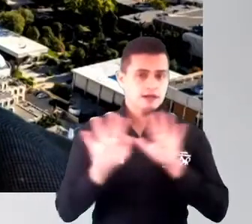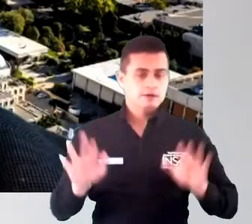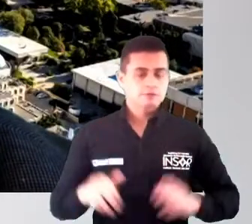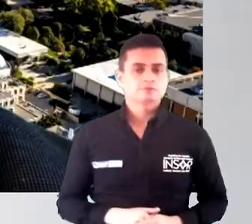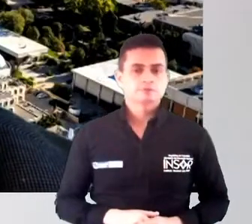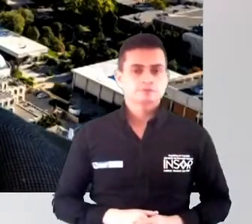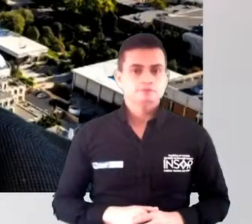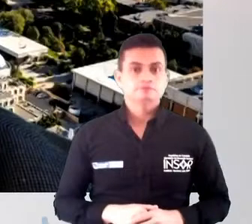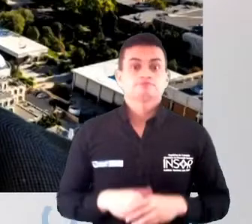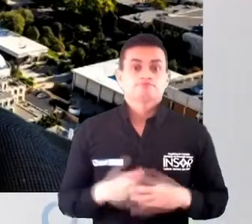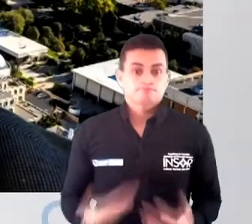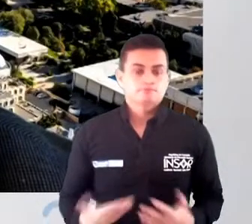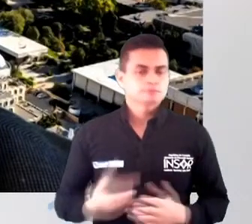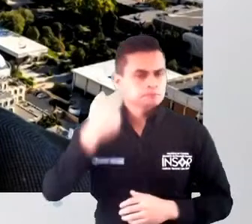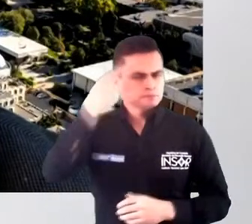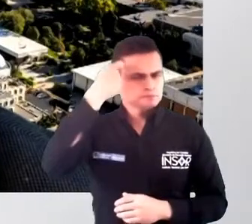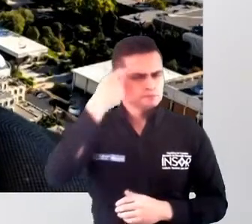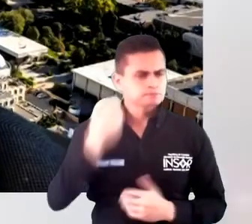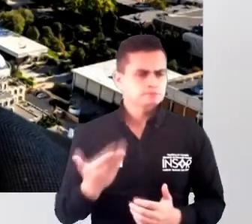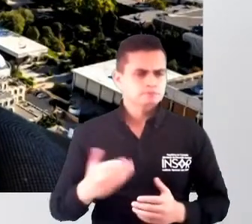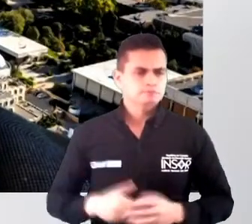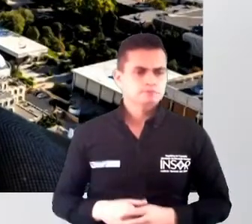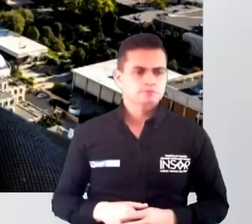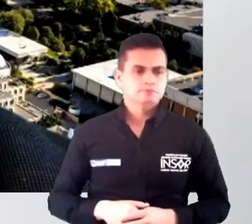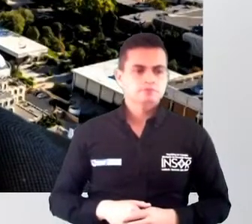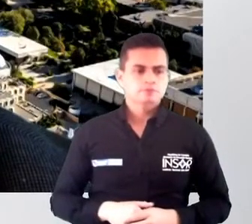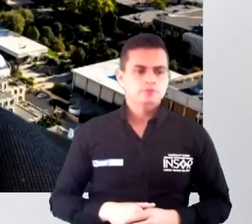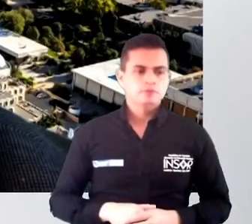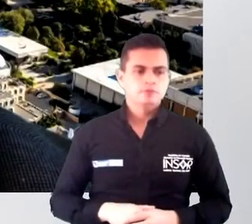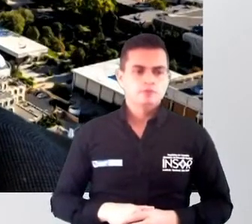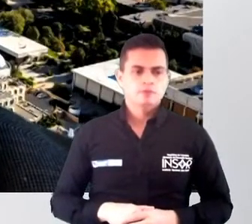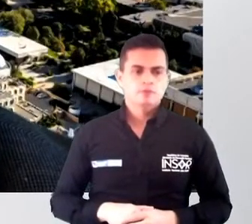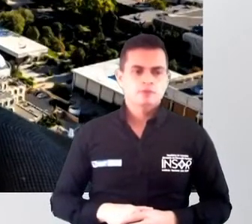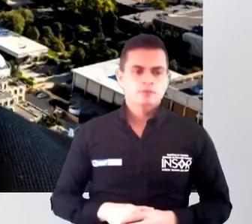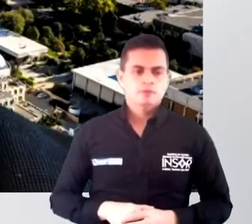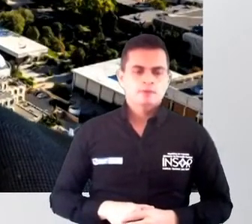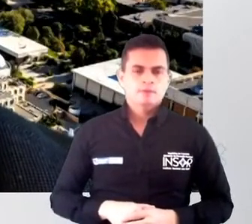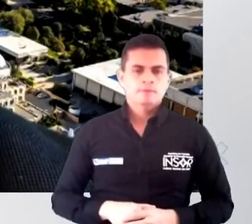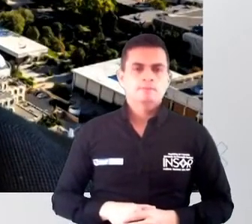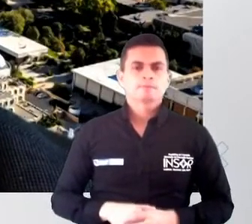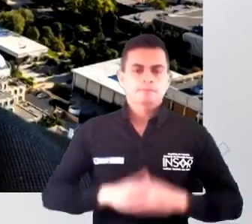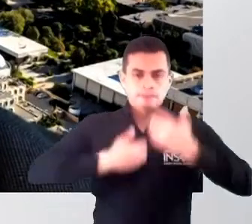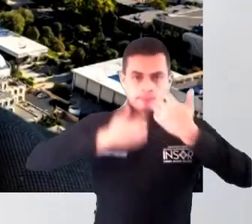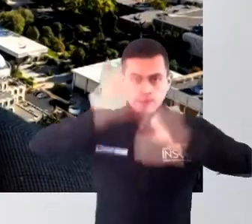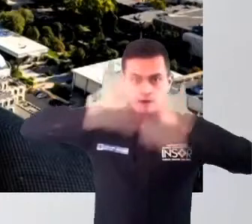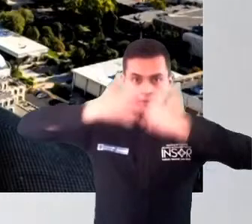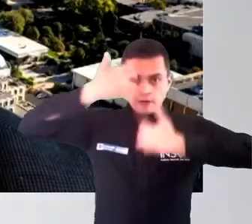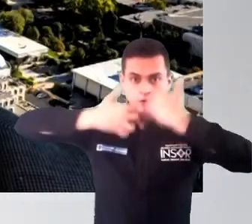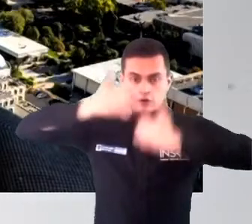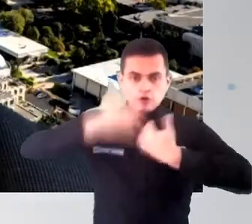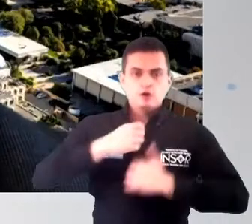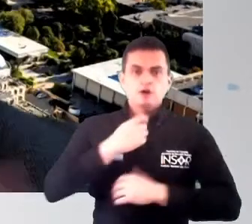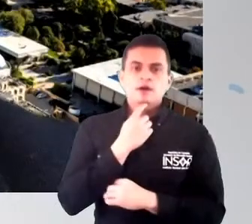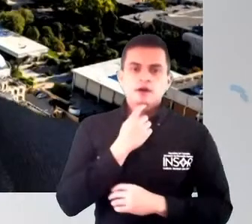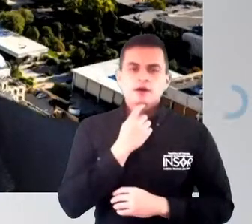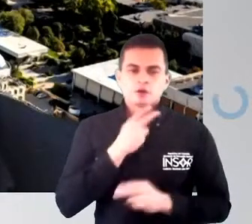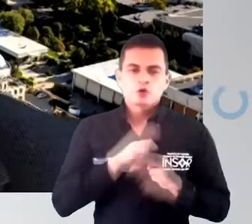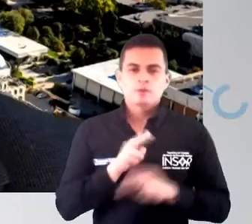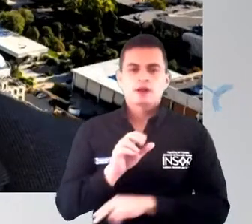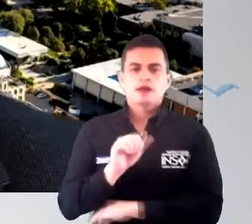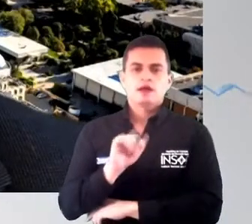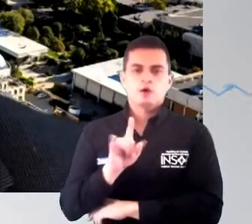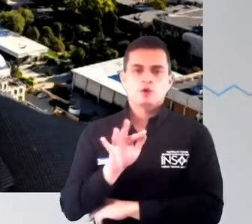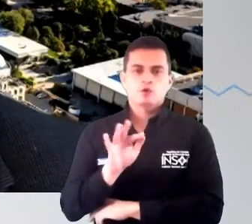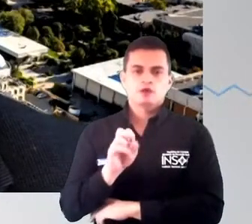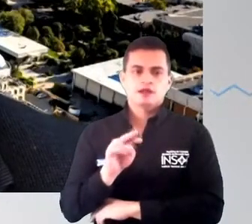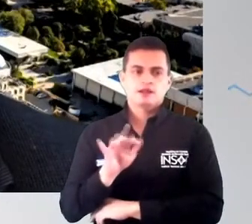Uno de los desafíos que existen es que la evaluación auténtica, nosotros sabemos que la evaluación auténtica